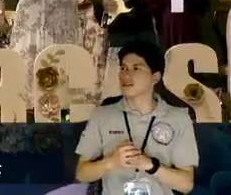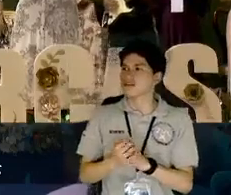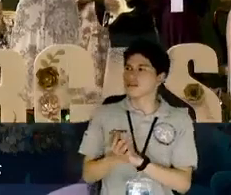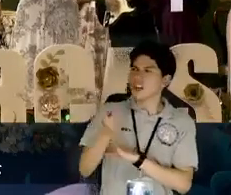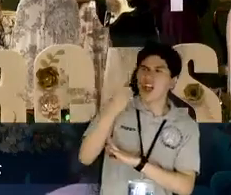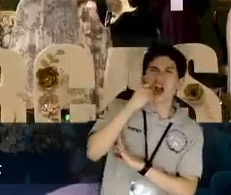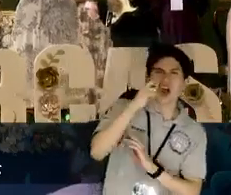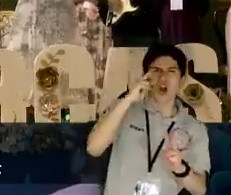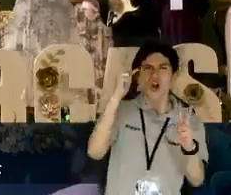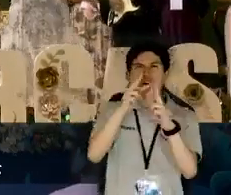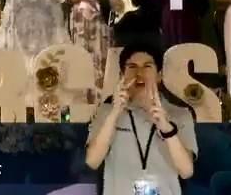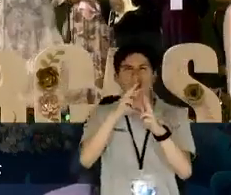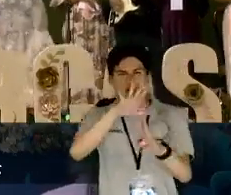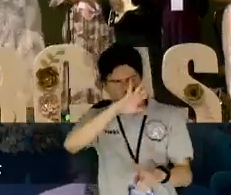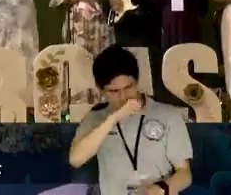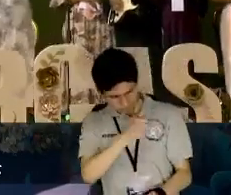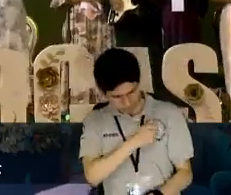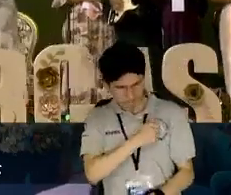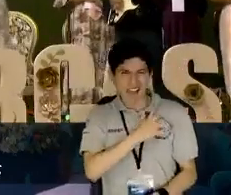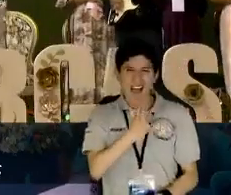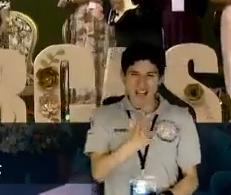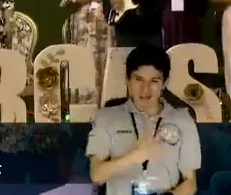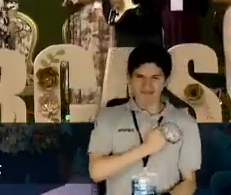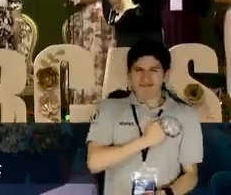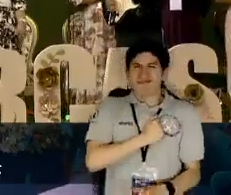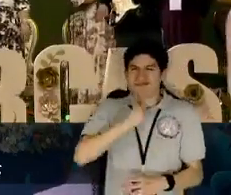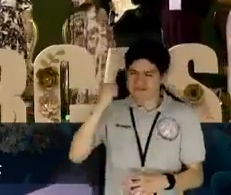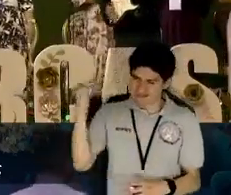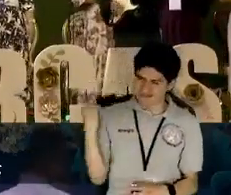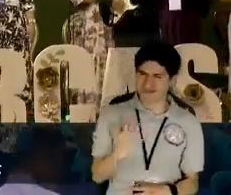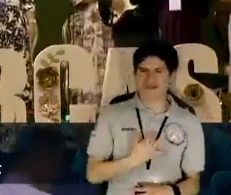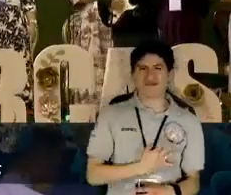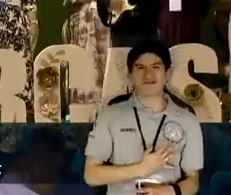de tu compasión, conozcan de tu misericordia.